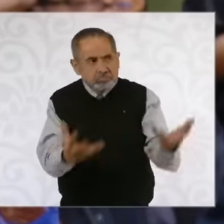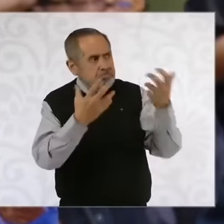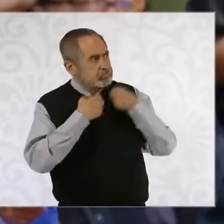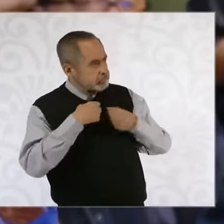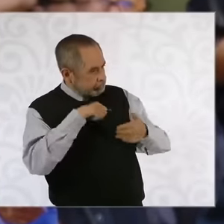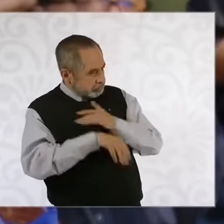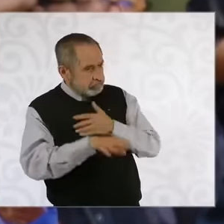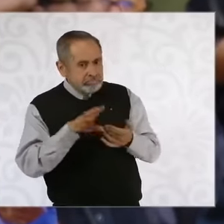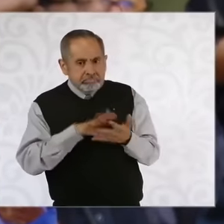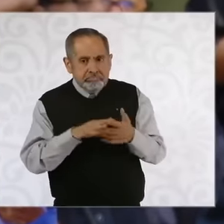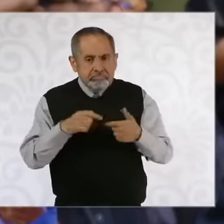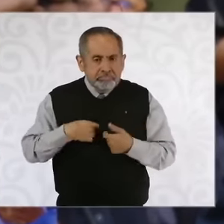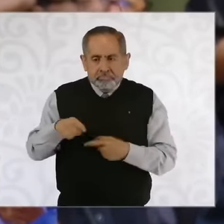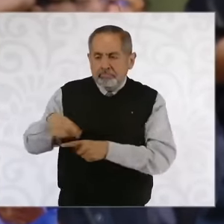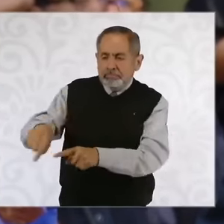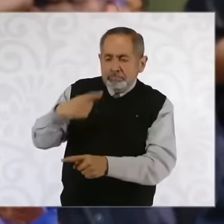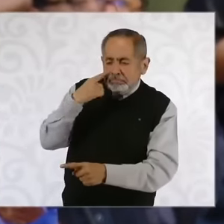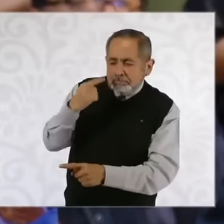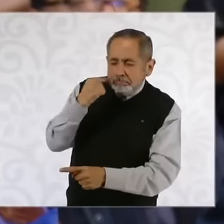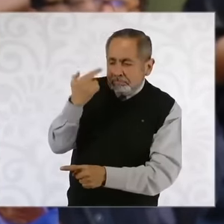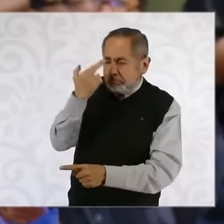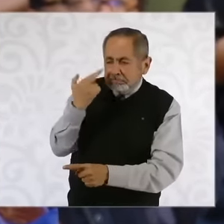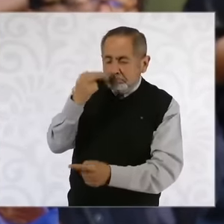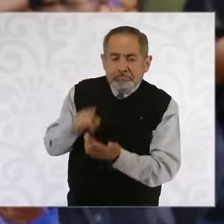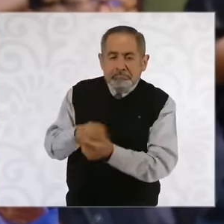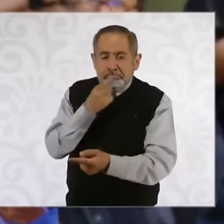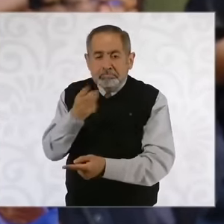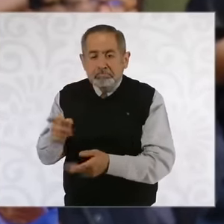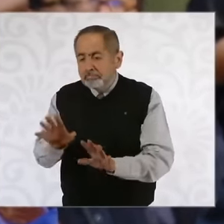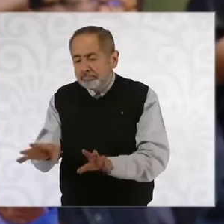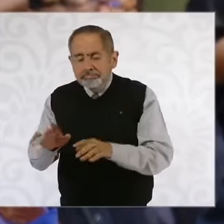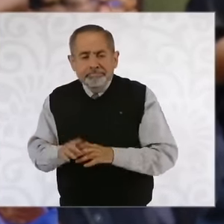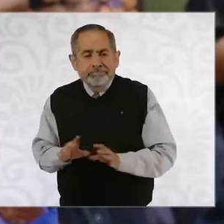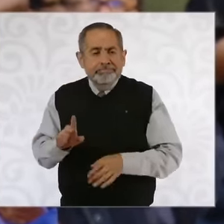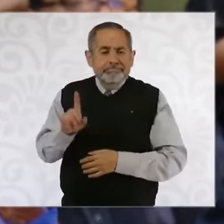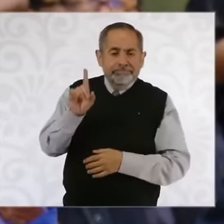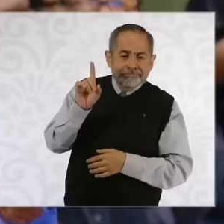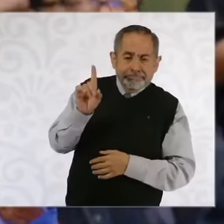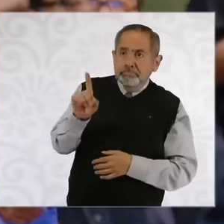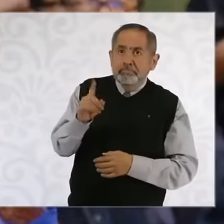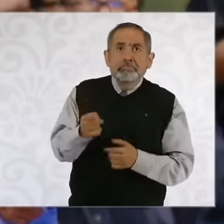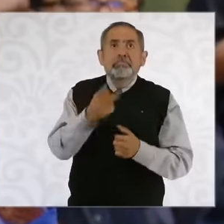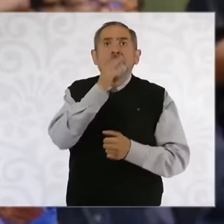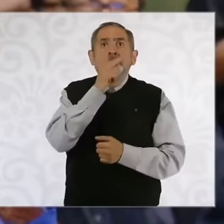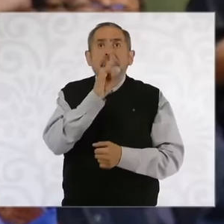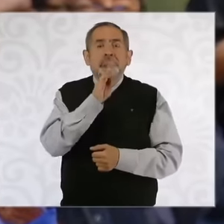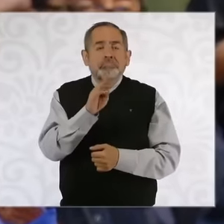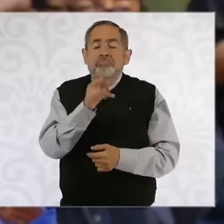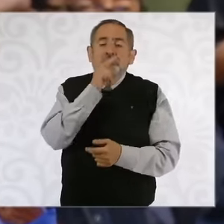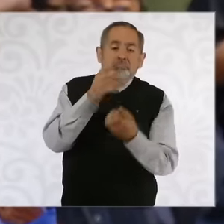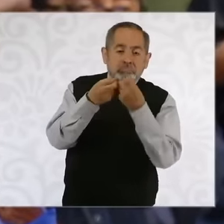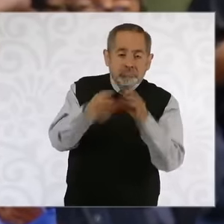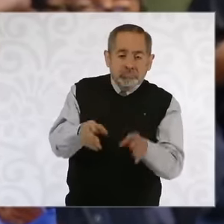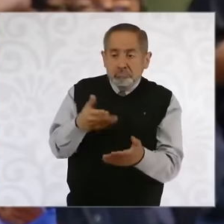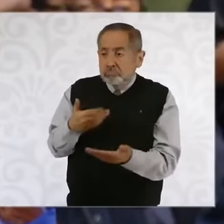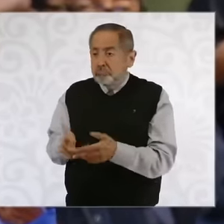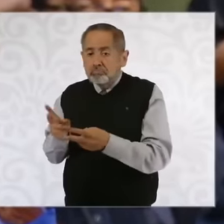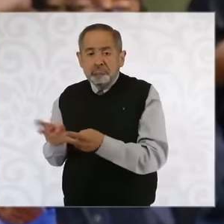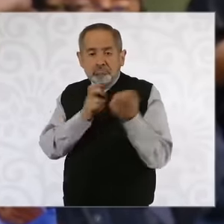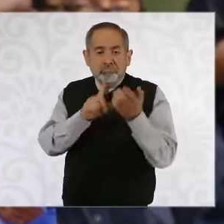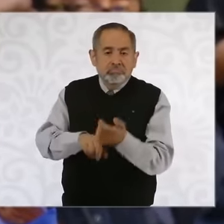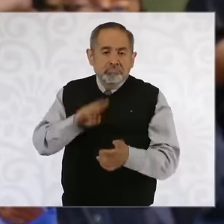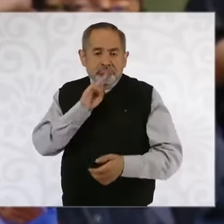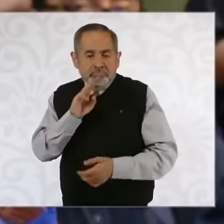Los menores con lágrimas en sus ojos dicen: primero perdimos a papá y ahora nos arrebatan a